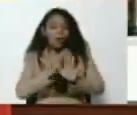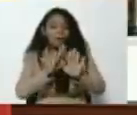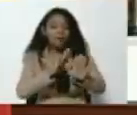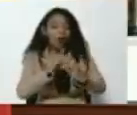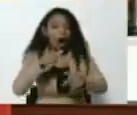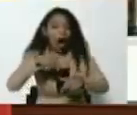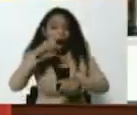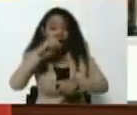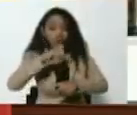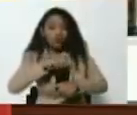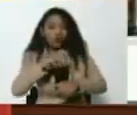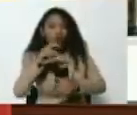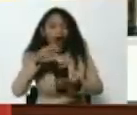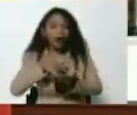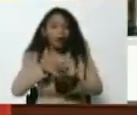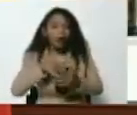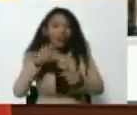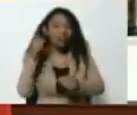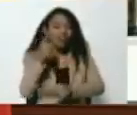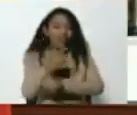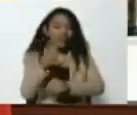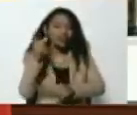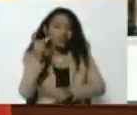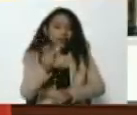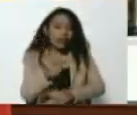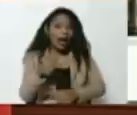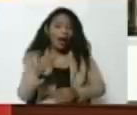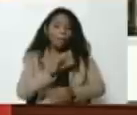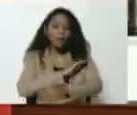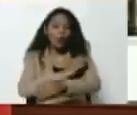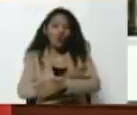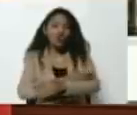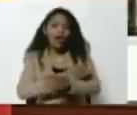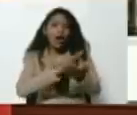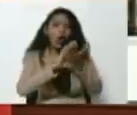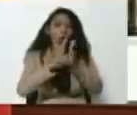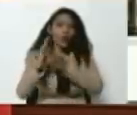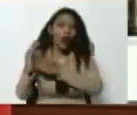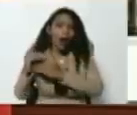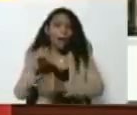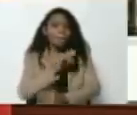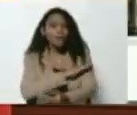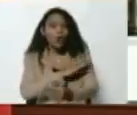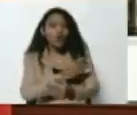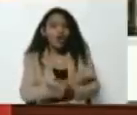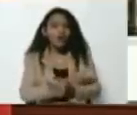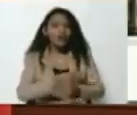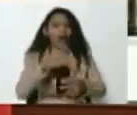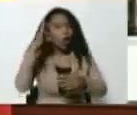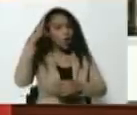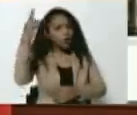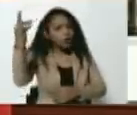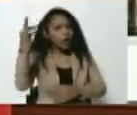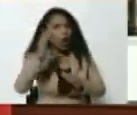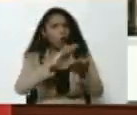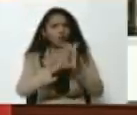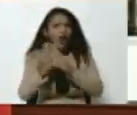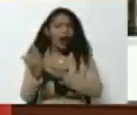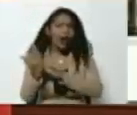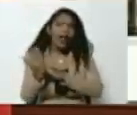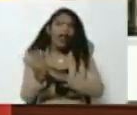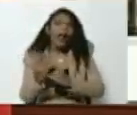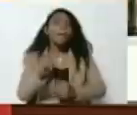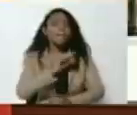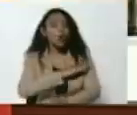Carabobo, debe ser el poder comunal, el poder de los consejos comunales, el poder